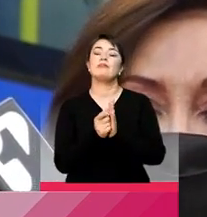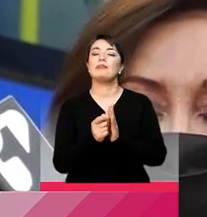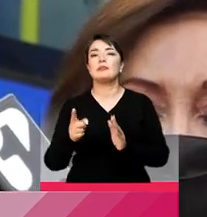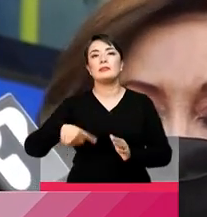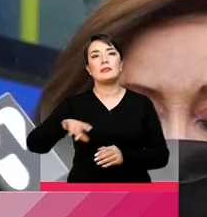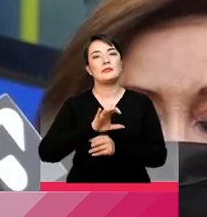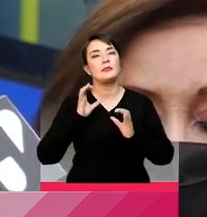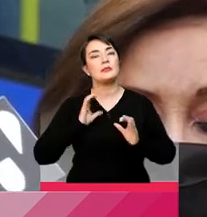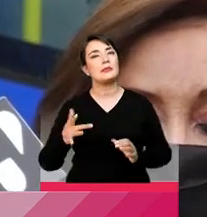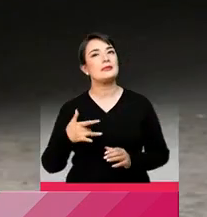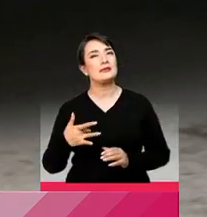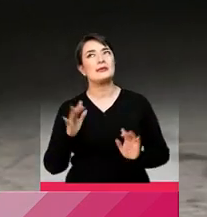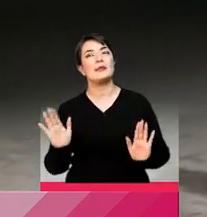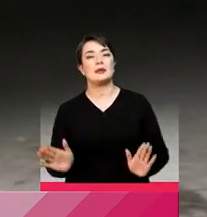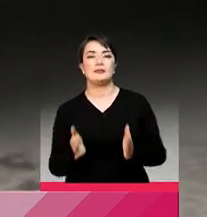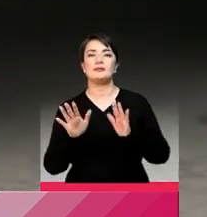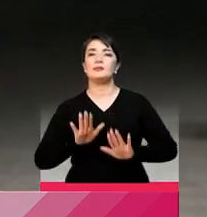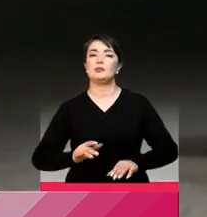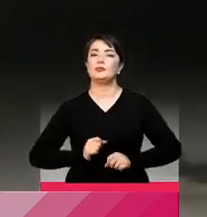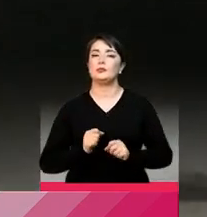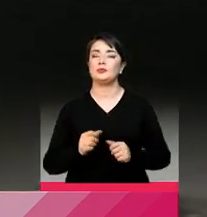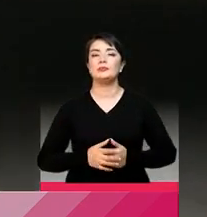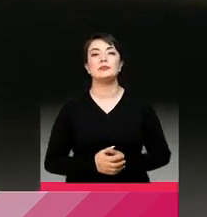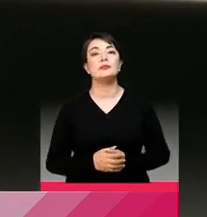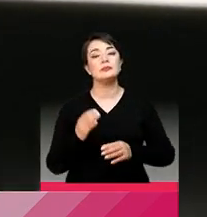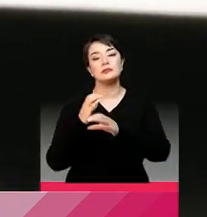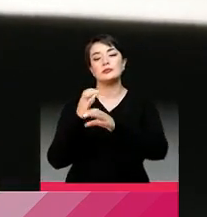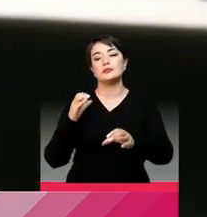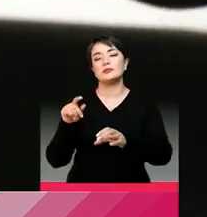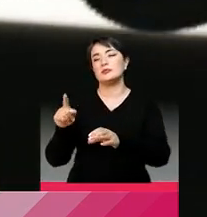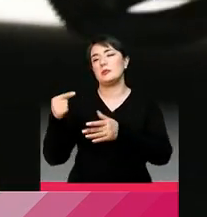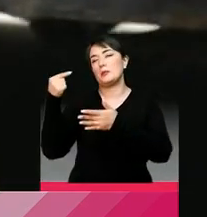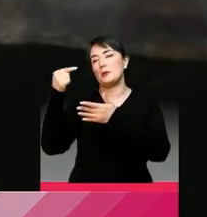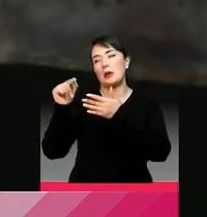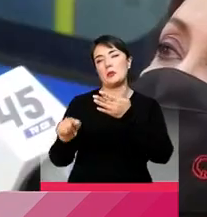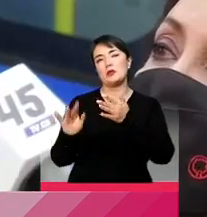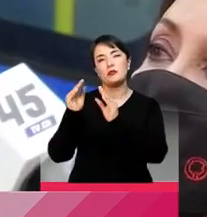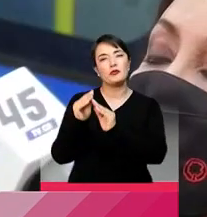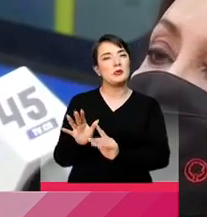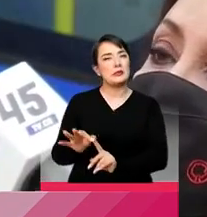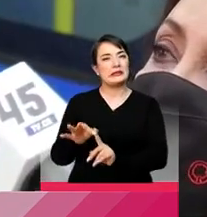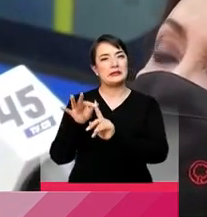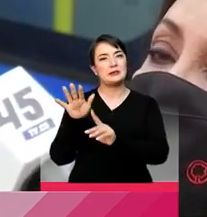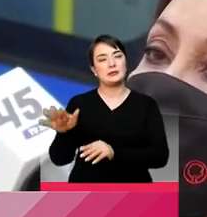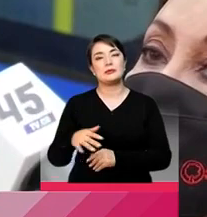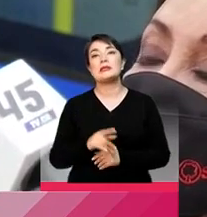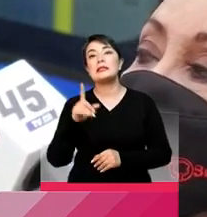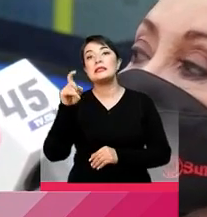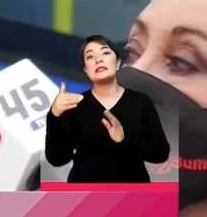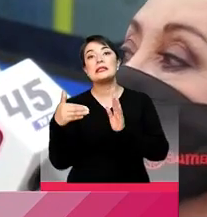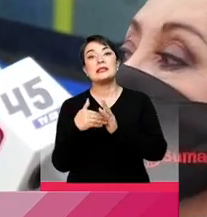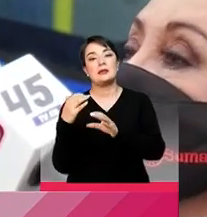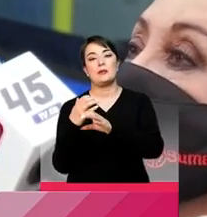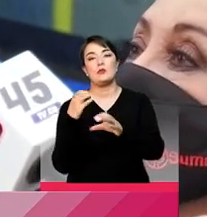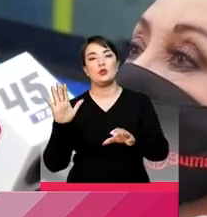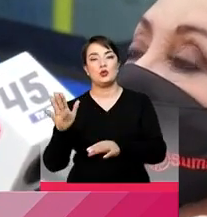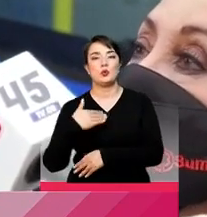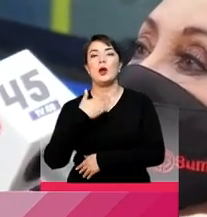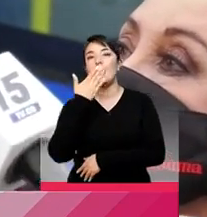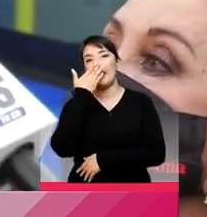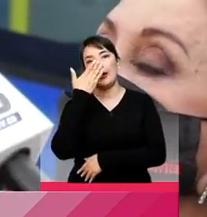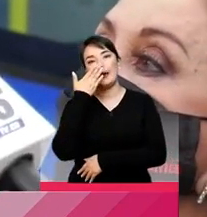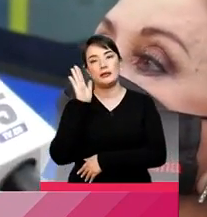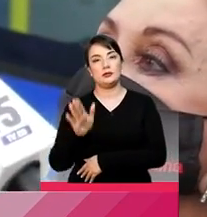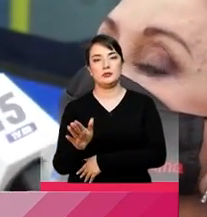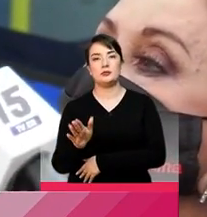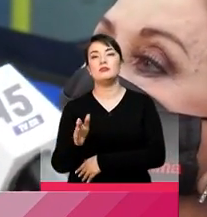cambio en la ciudad. Estos buses tienen unas características especiales. 6.000 buses a gas como estos emiten lo